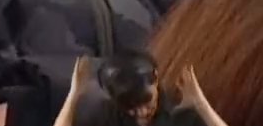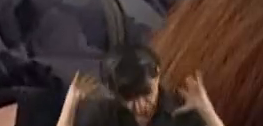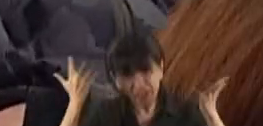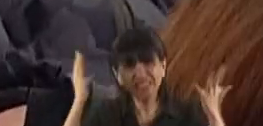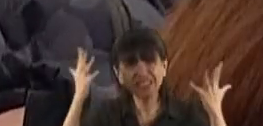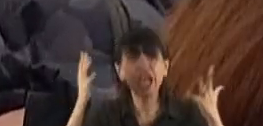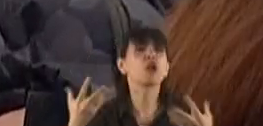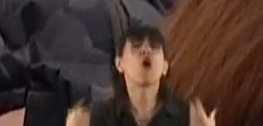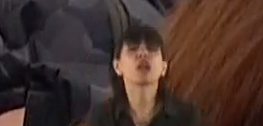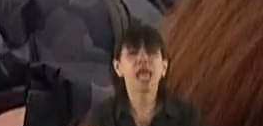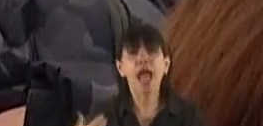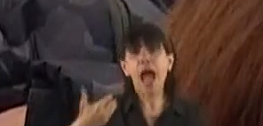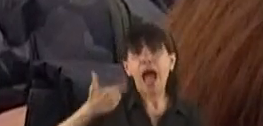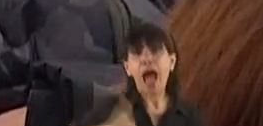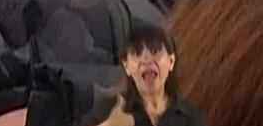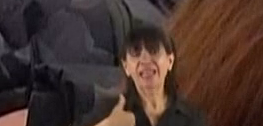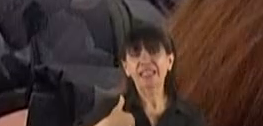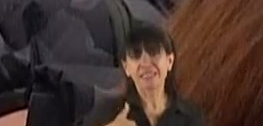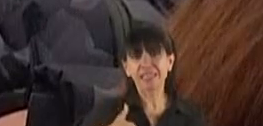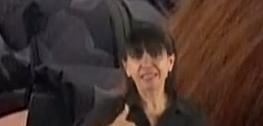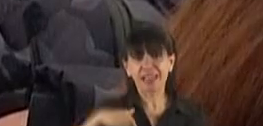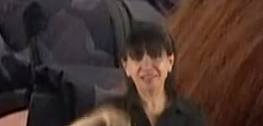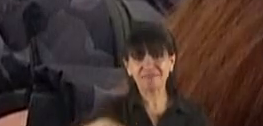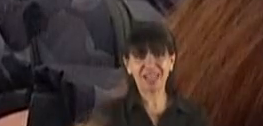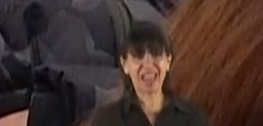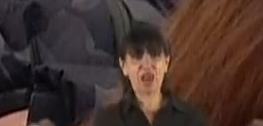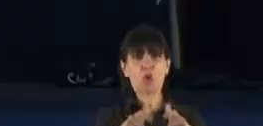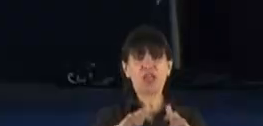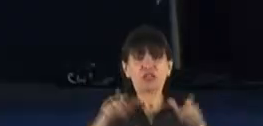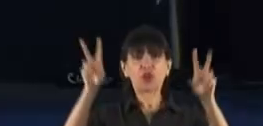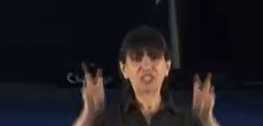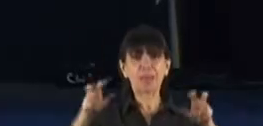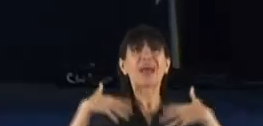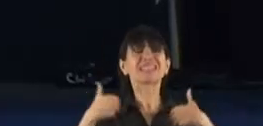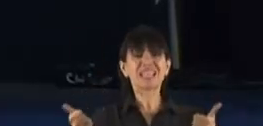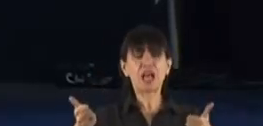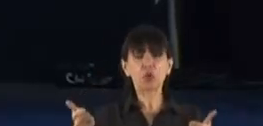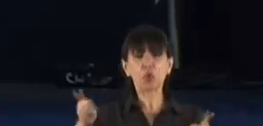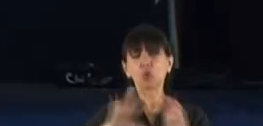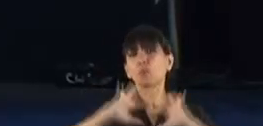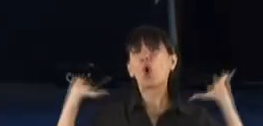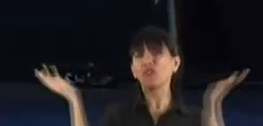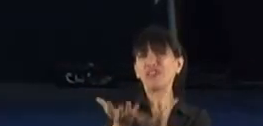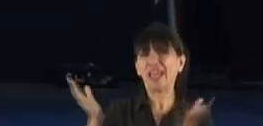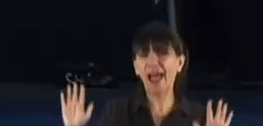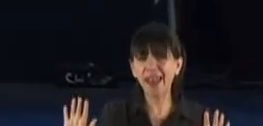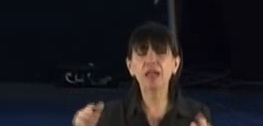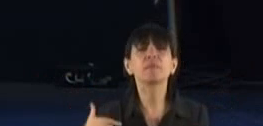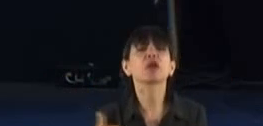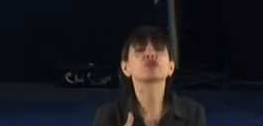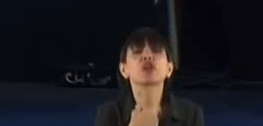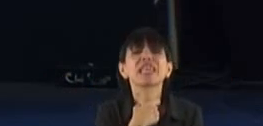que la Argentina sea sede de un encuentro mundial sobre la salud mundial. Pero lo que quiero es que